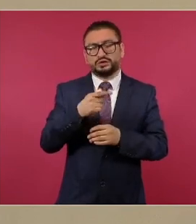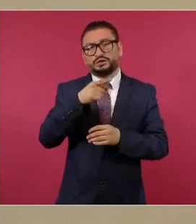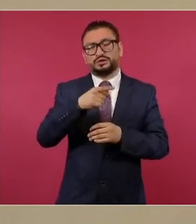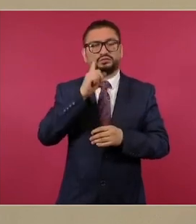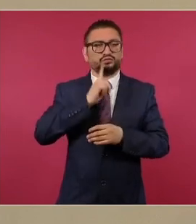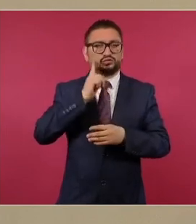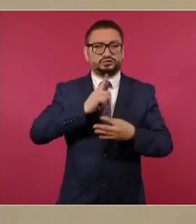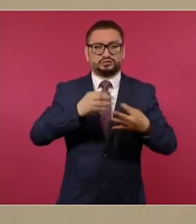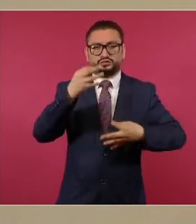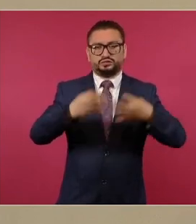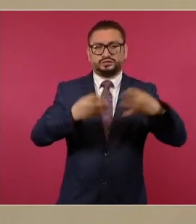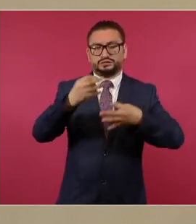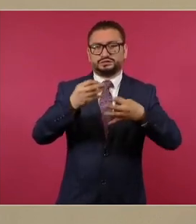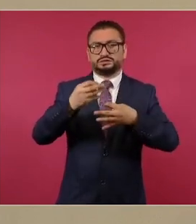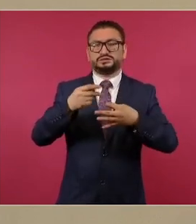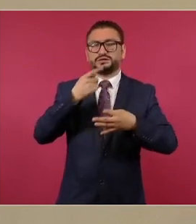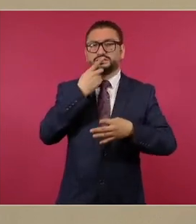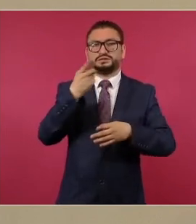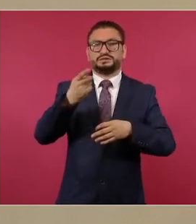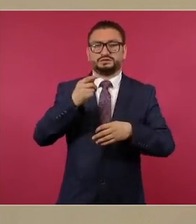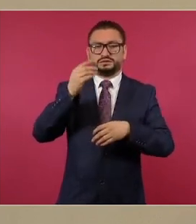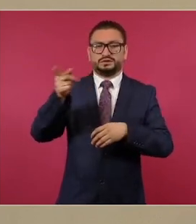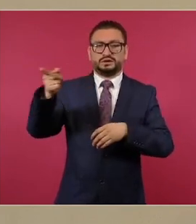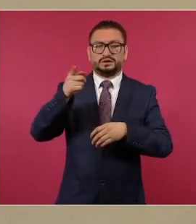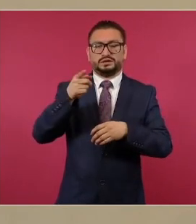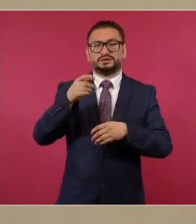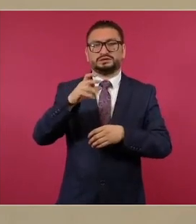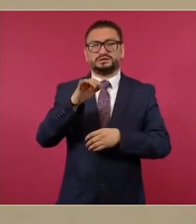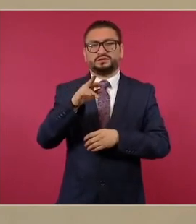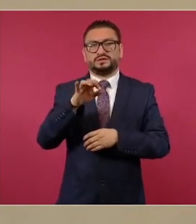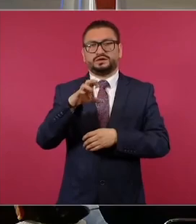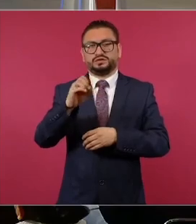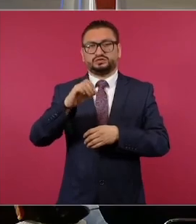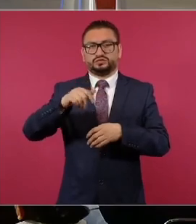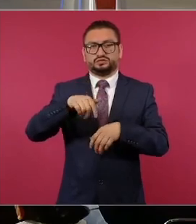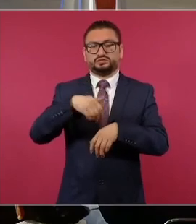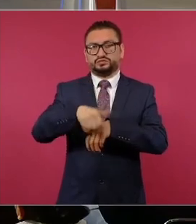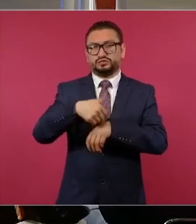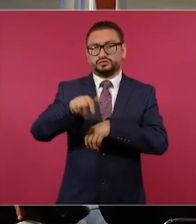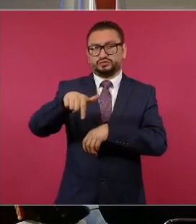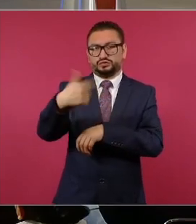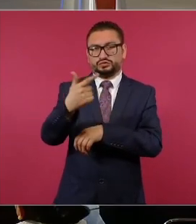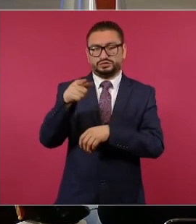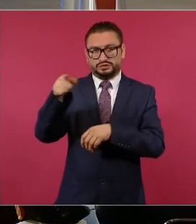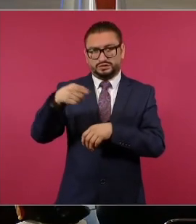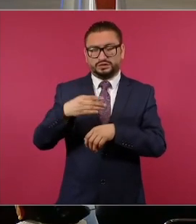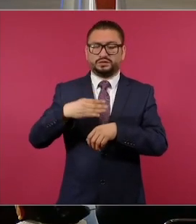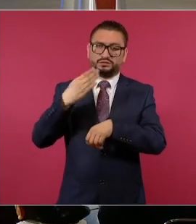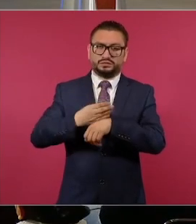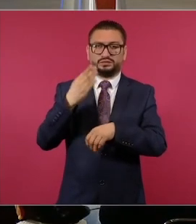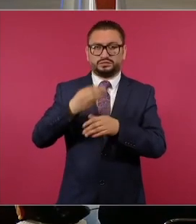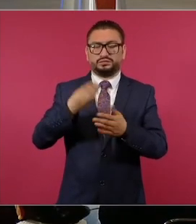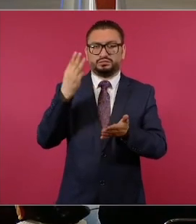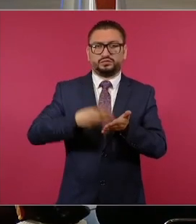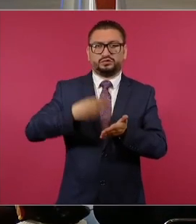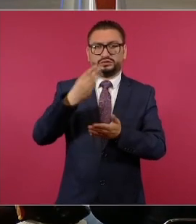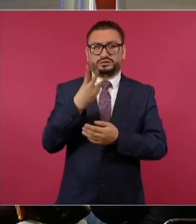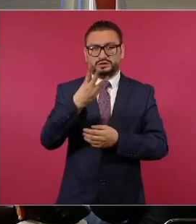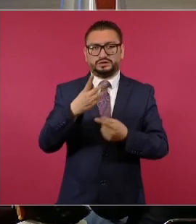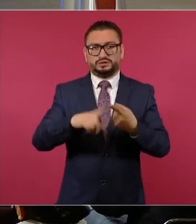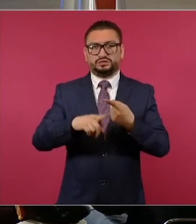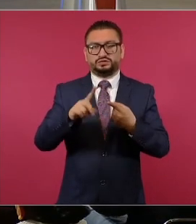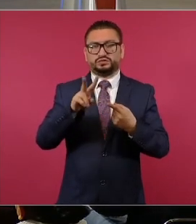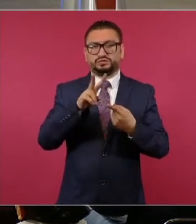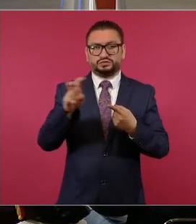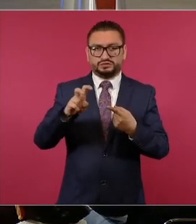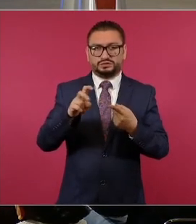la jueza hizo efectivo el apercibimiento a la titular del Ceferezo número 12 de Guanajuato, imponiéndole 3 multas, una de